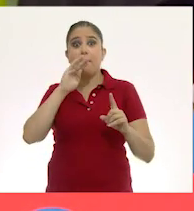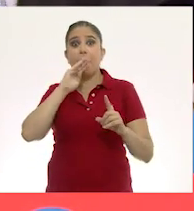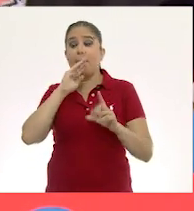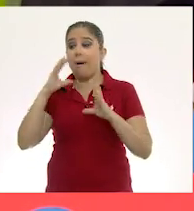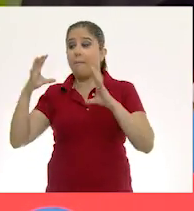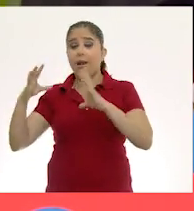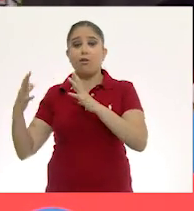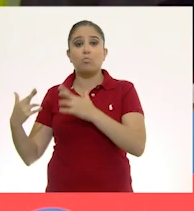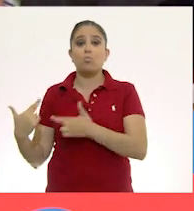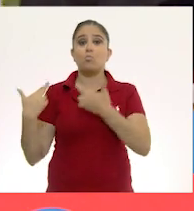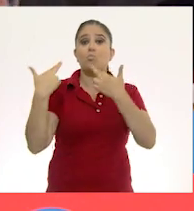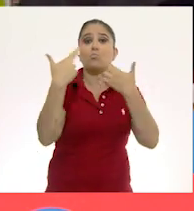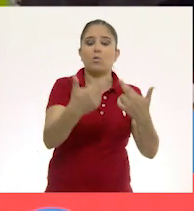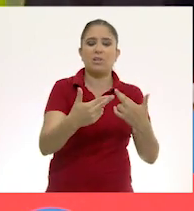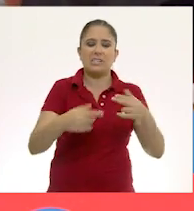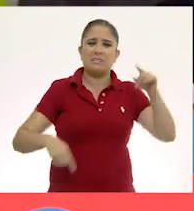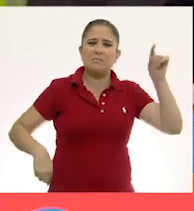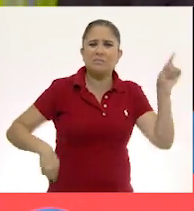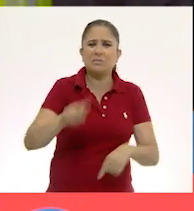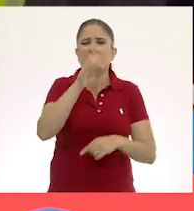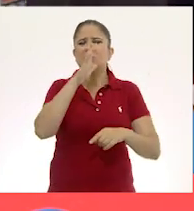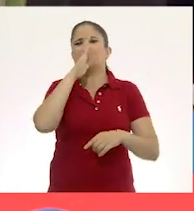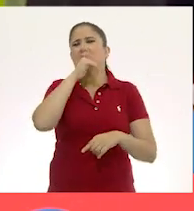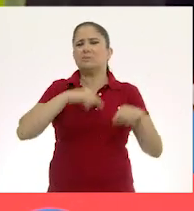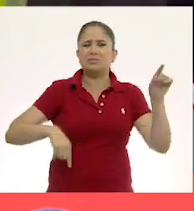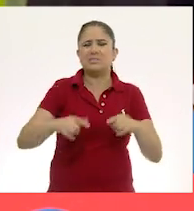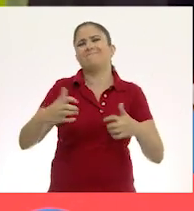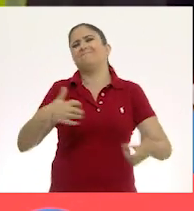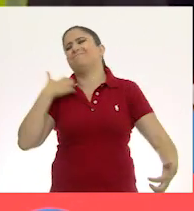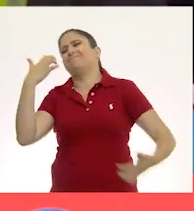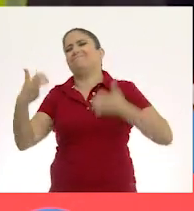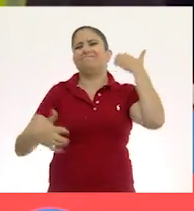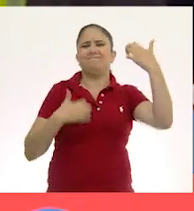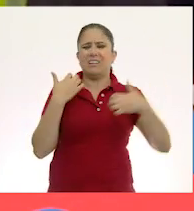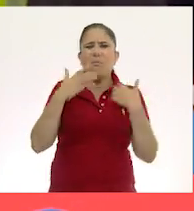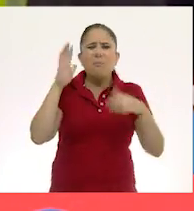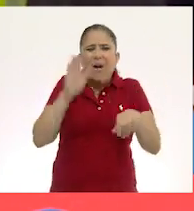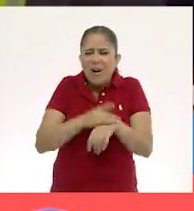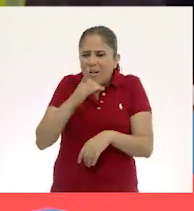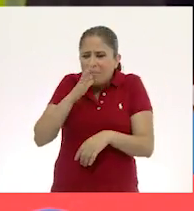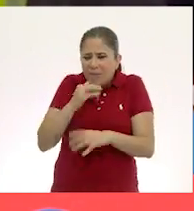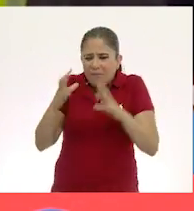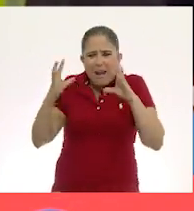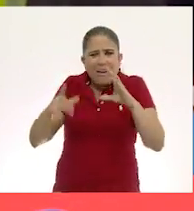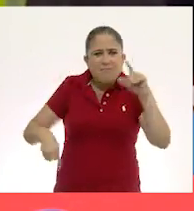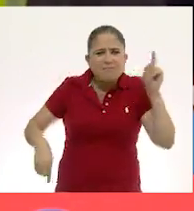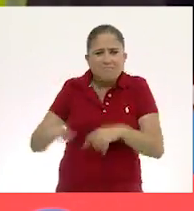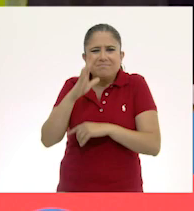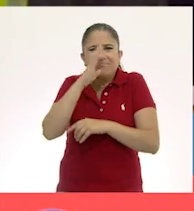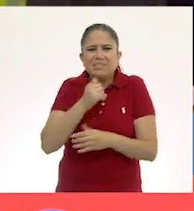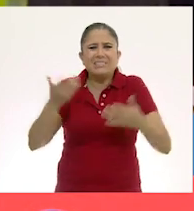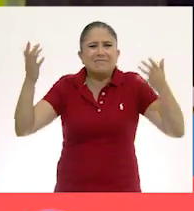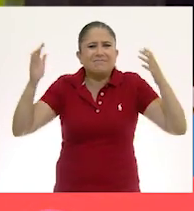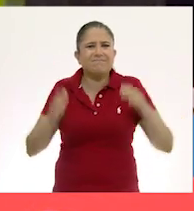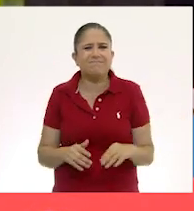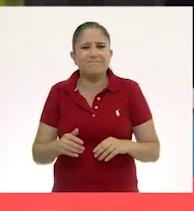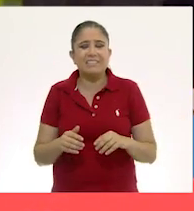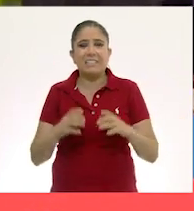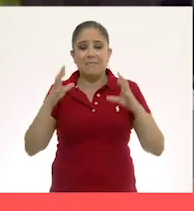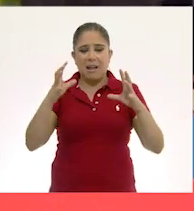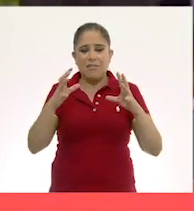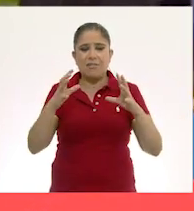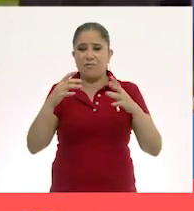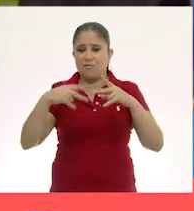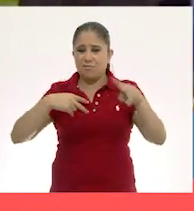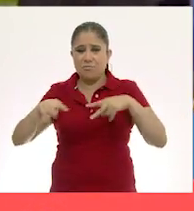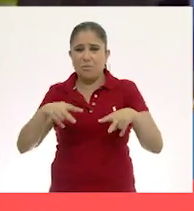lo podía patear y se enojaba. ¿Por qué no puedo patear mi balón? Ya sé, este balón no sirve para jugar